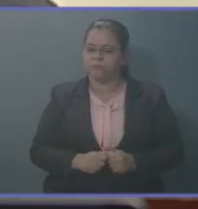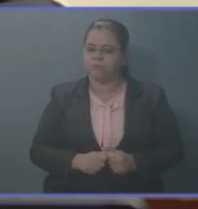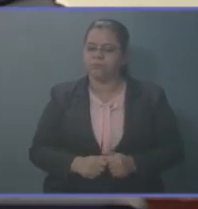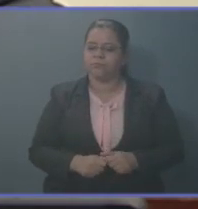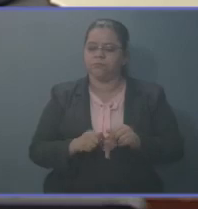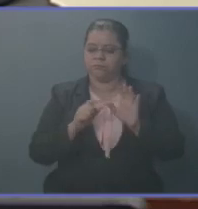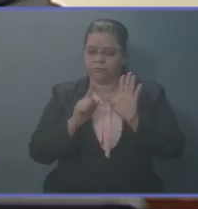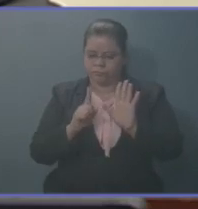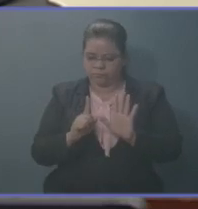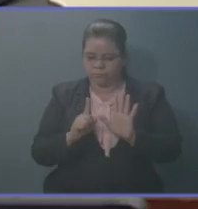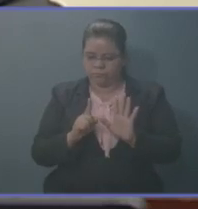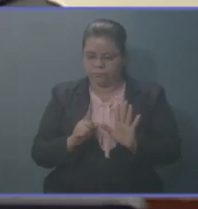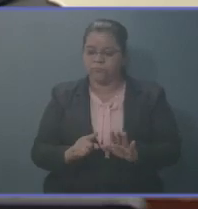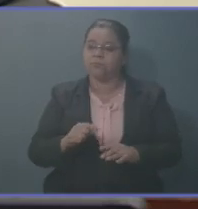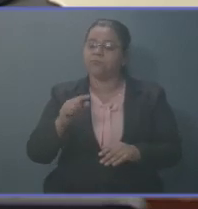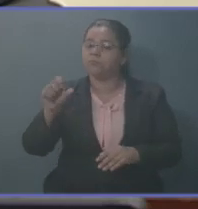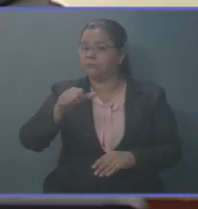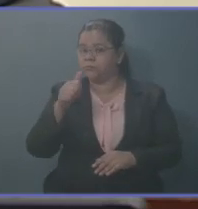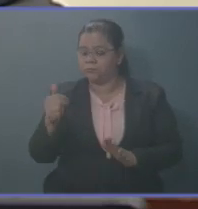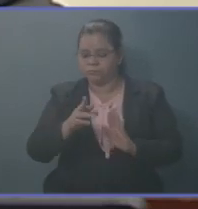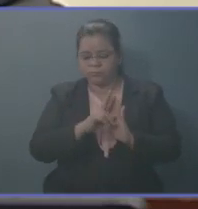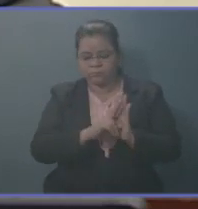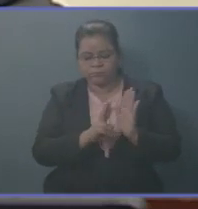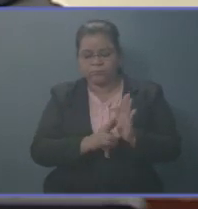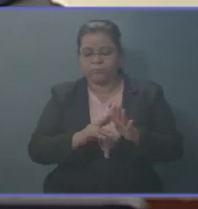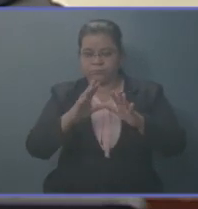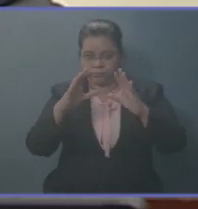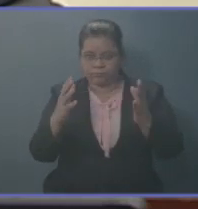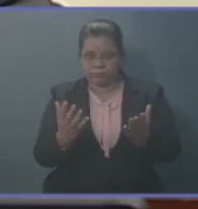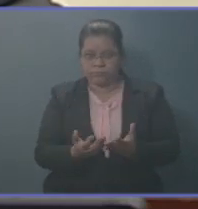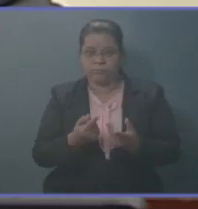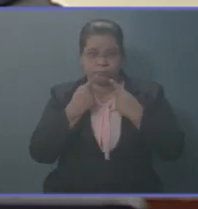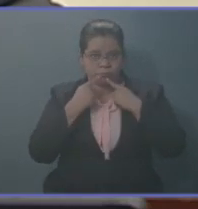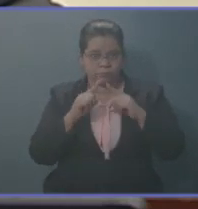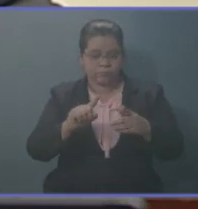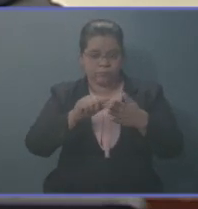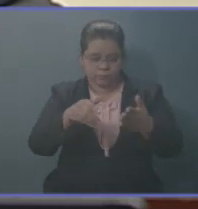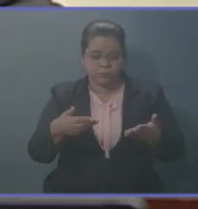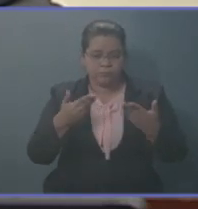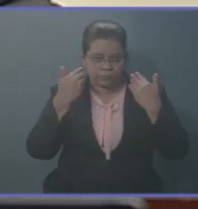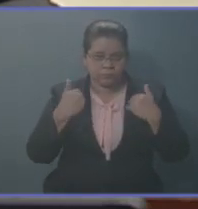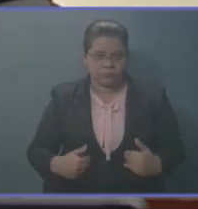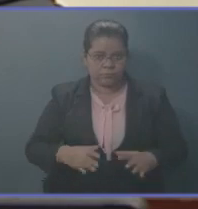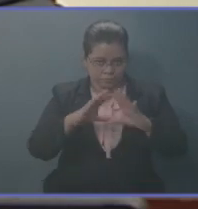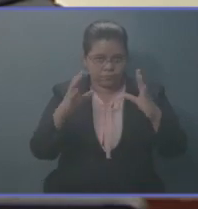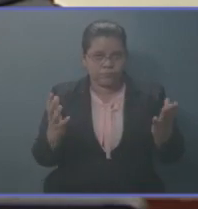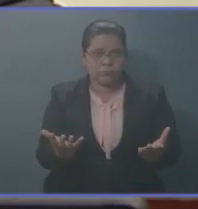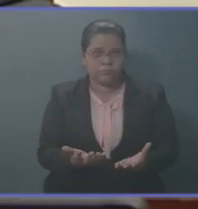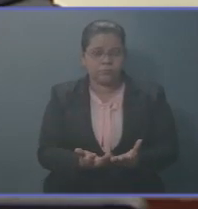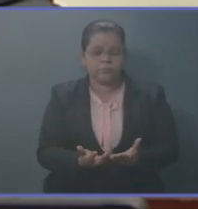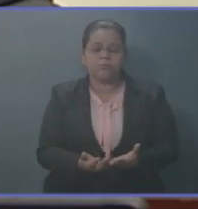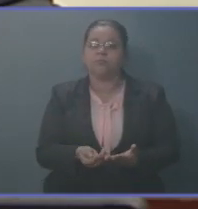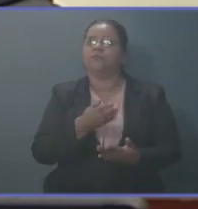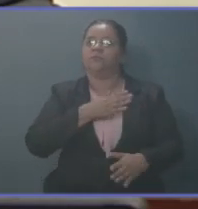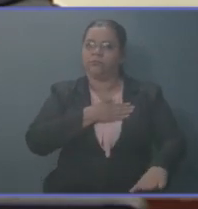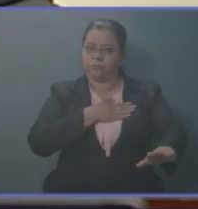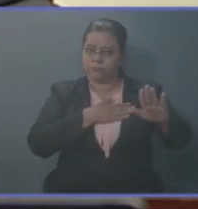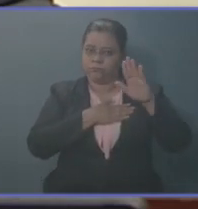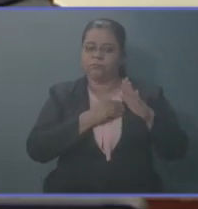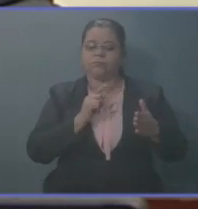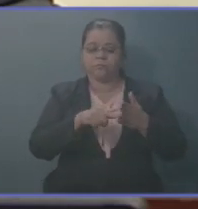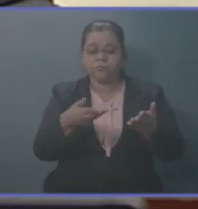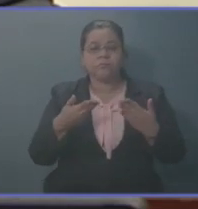Romanos 6, que entre otra normativa internacional, la Declaración Universal de los Derechos Humanos, el mismo Pacto Internacional de